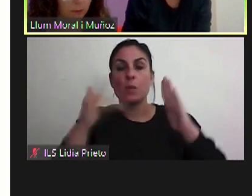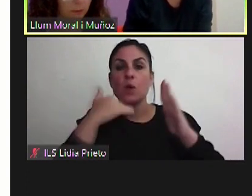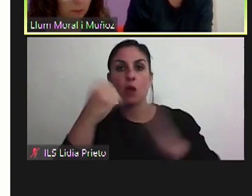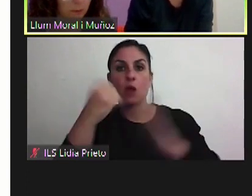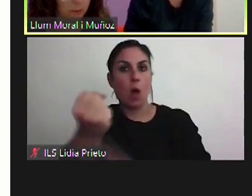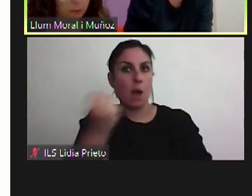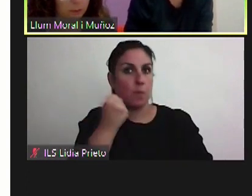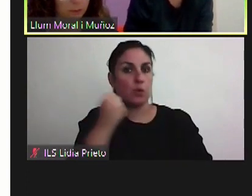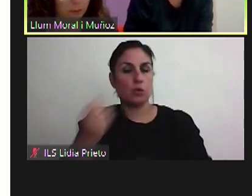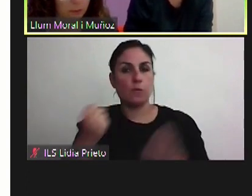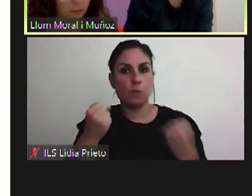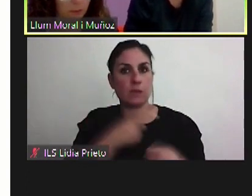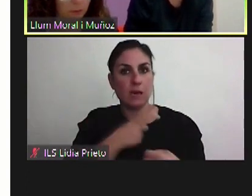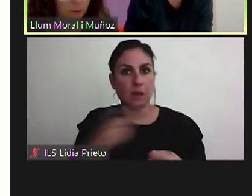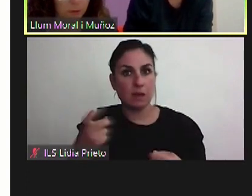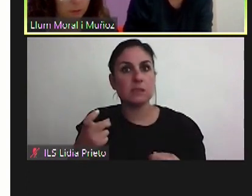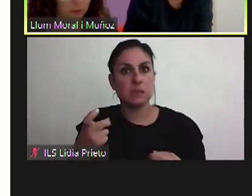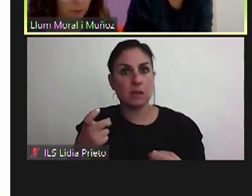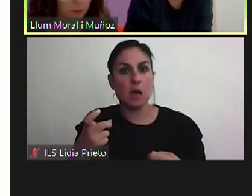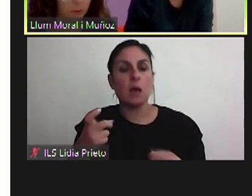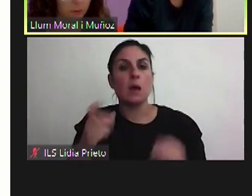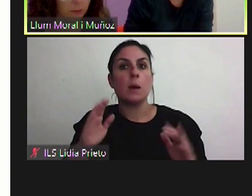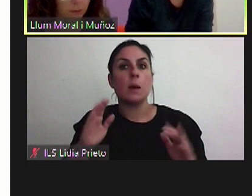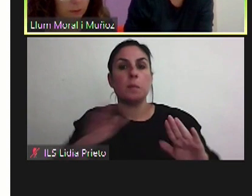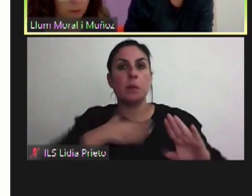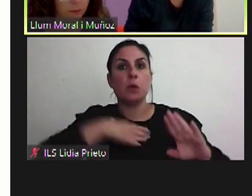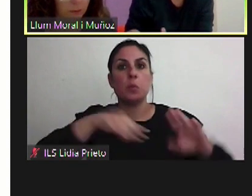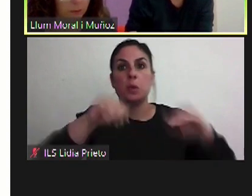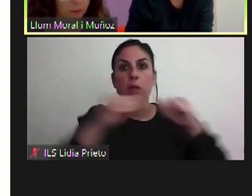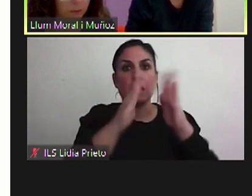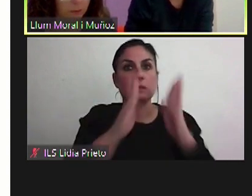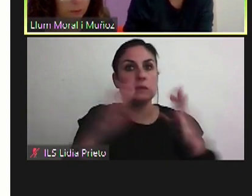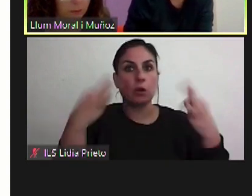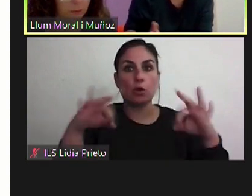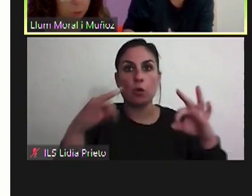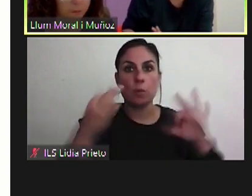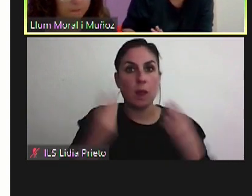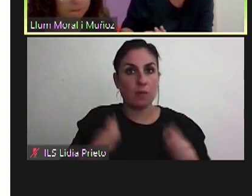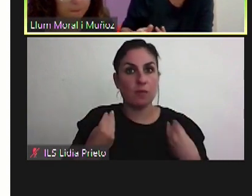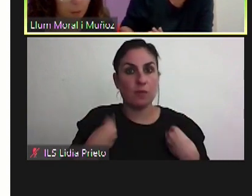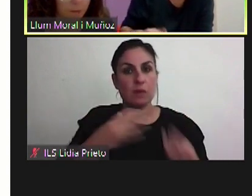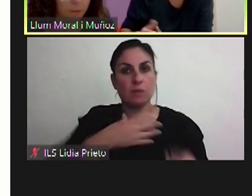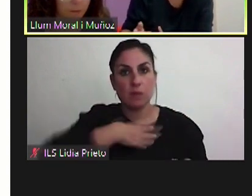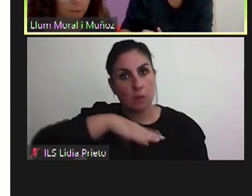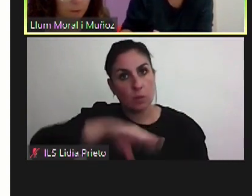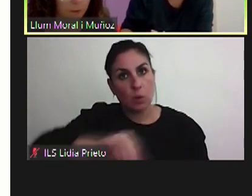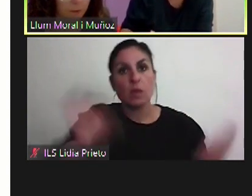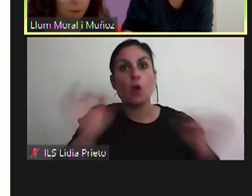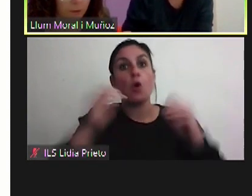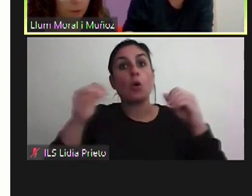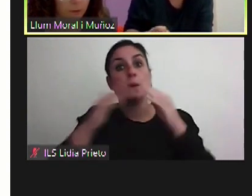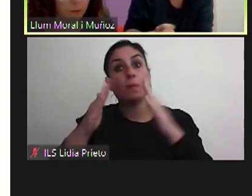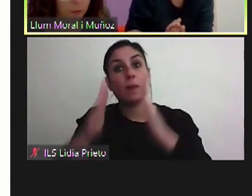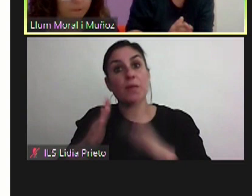puntuales pueden vivir en centros residenciales específicos, ya sean viviendas tuteladas, supervisadas